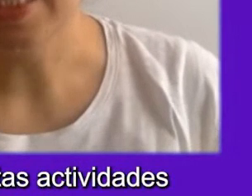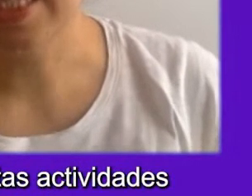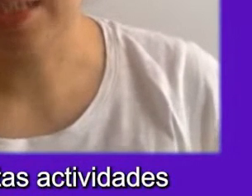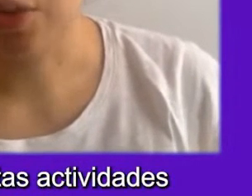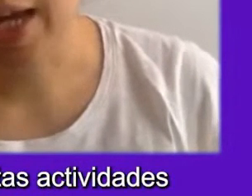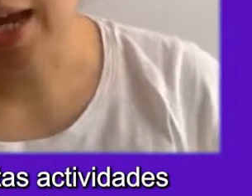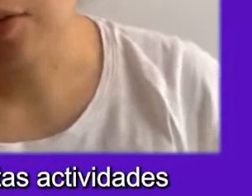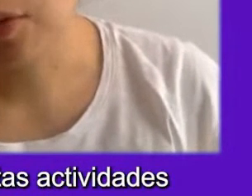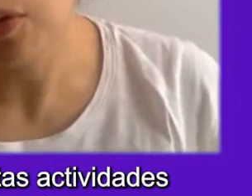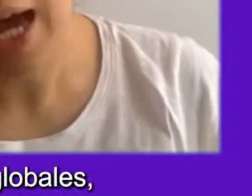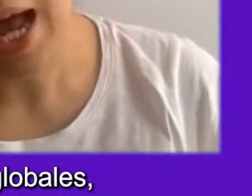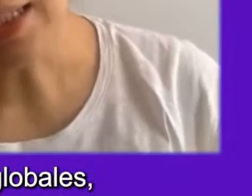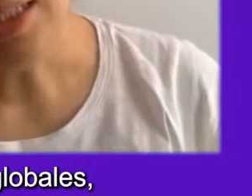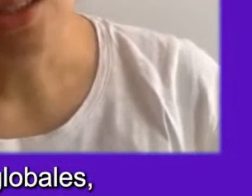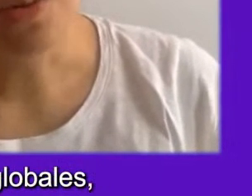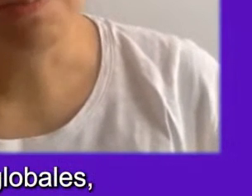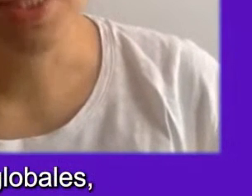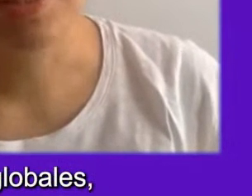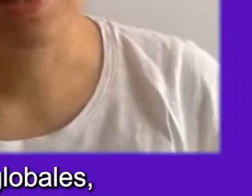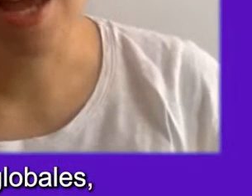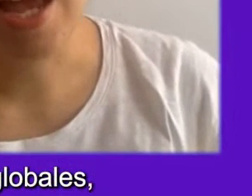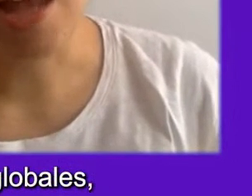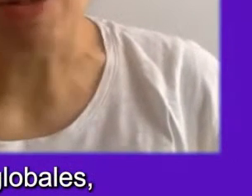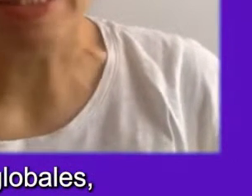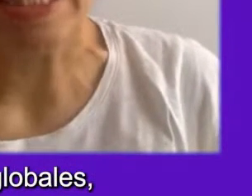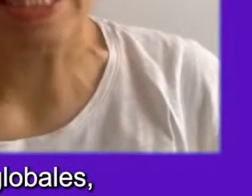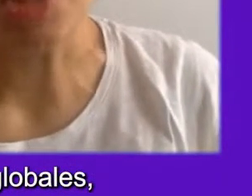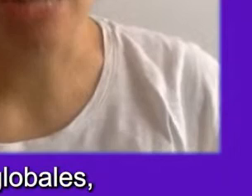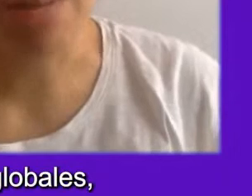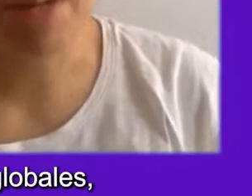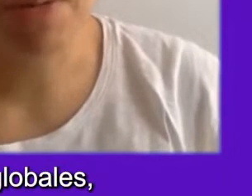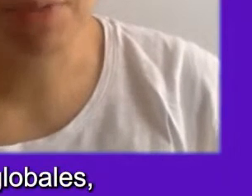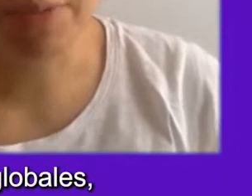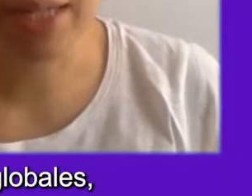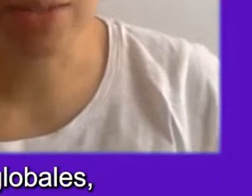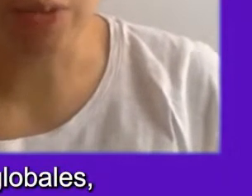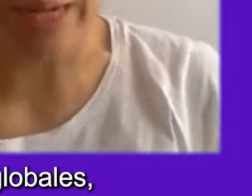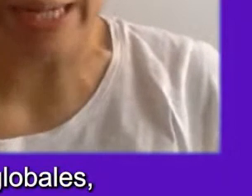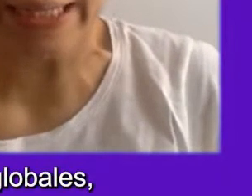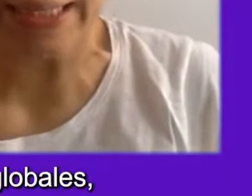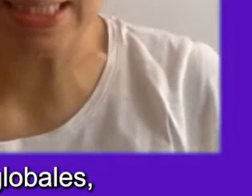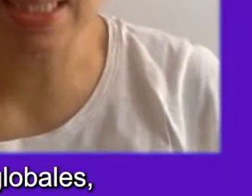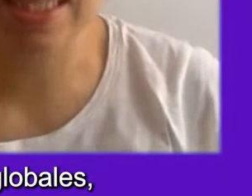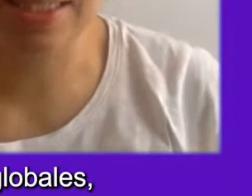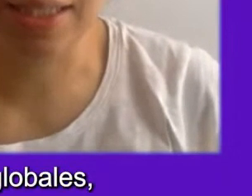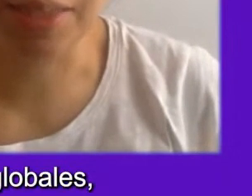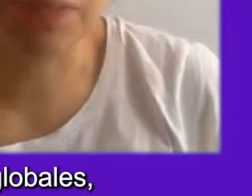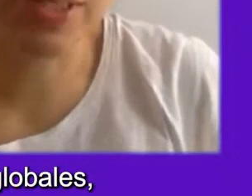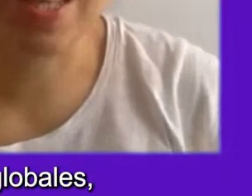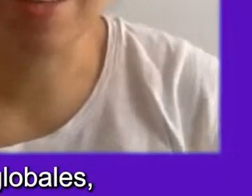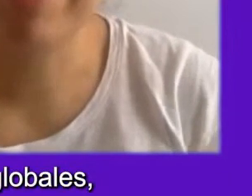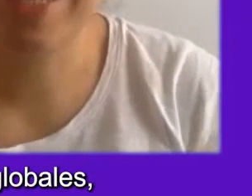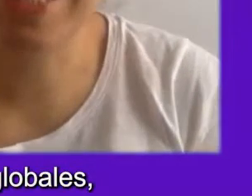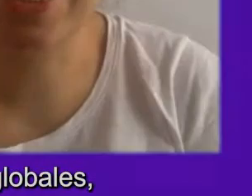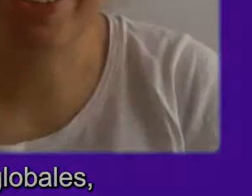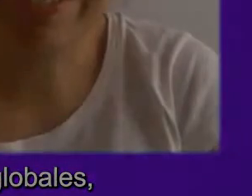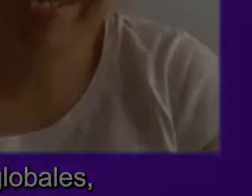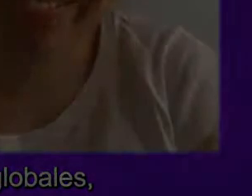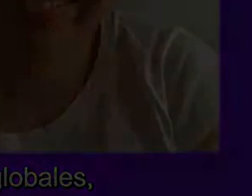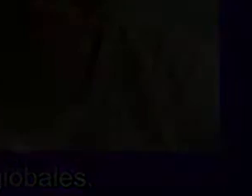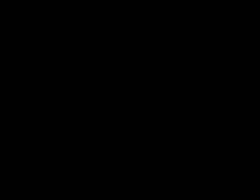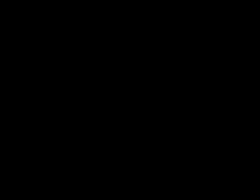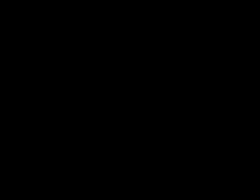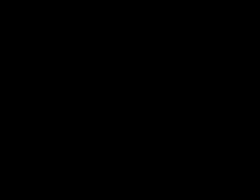procurado desarrollar en lo local con vista a lo internacional para volverlas globales, y pues nada, esa